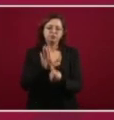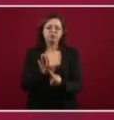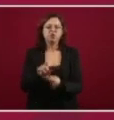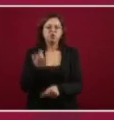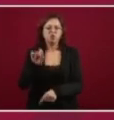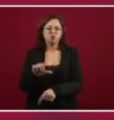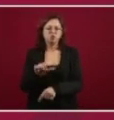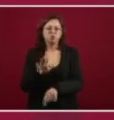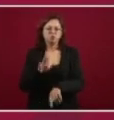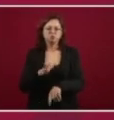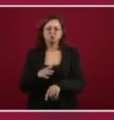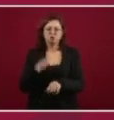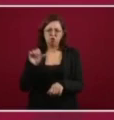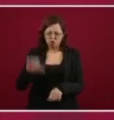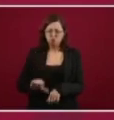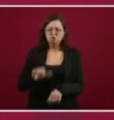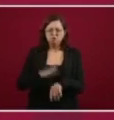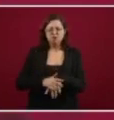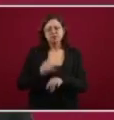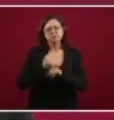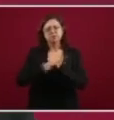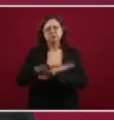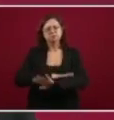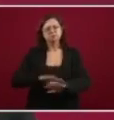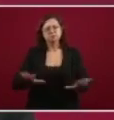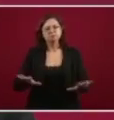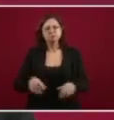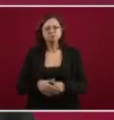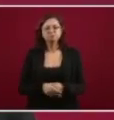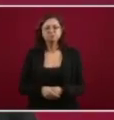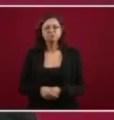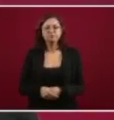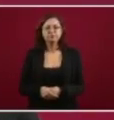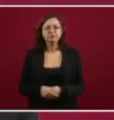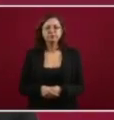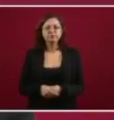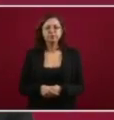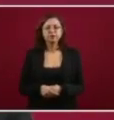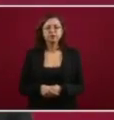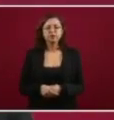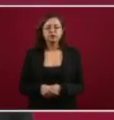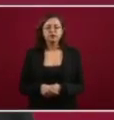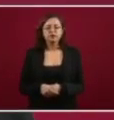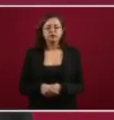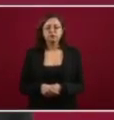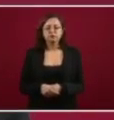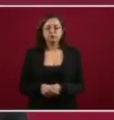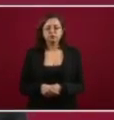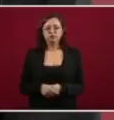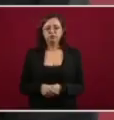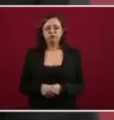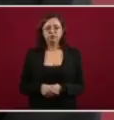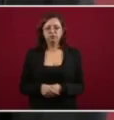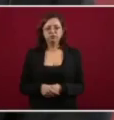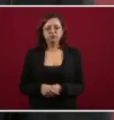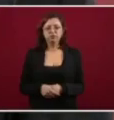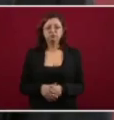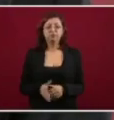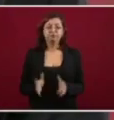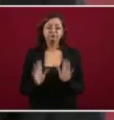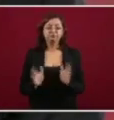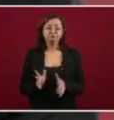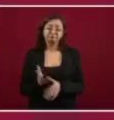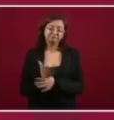informando sobre todo lo que se tiene. Es, como ya se dijo, y es cierto lo que tú planteas, es una